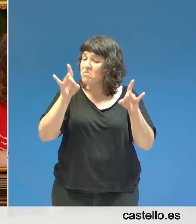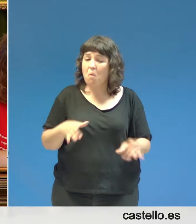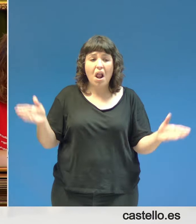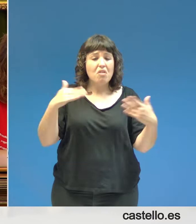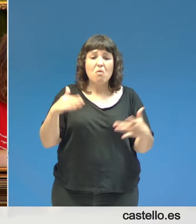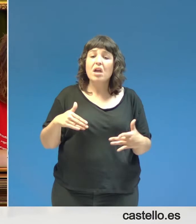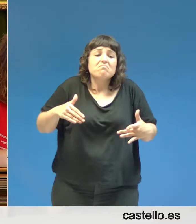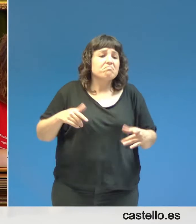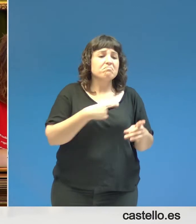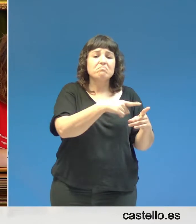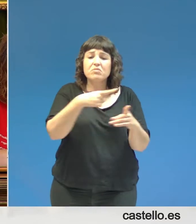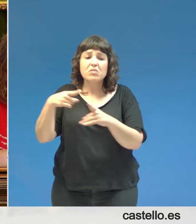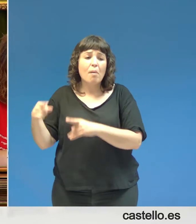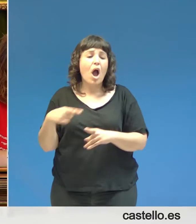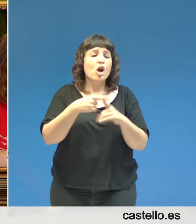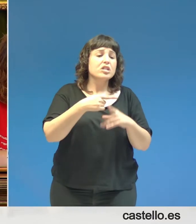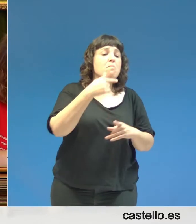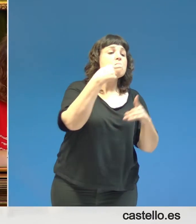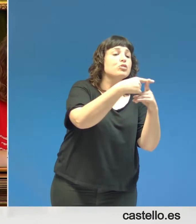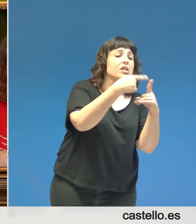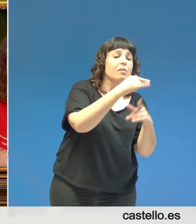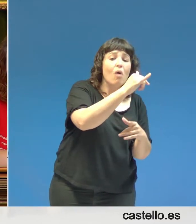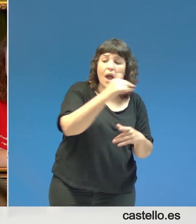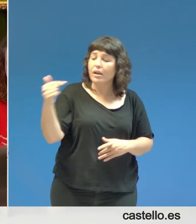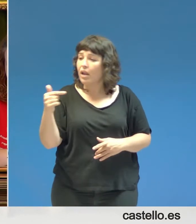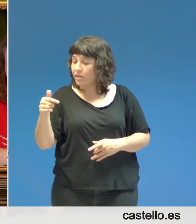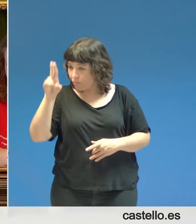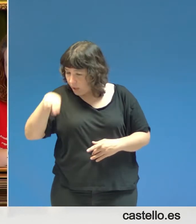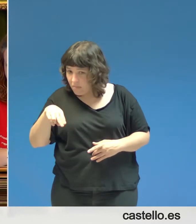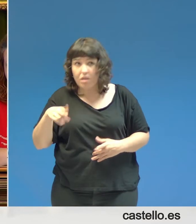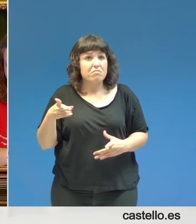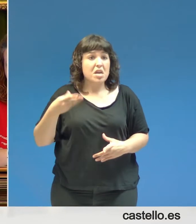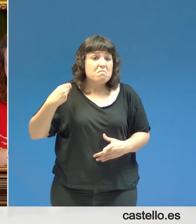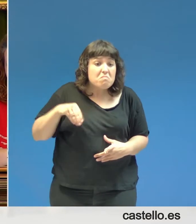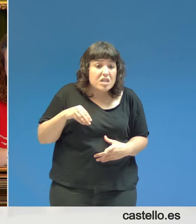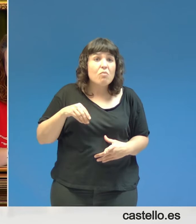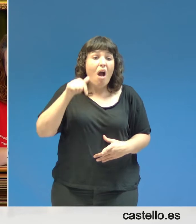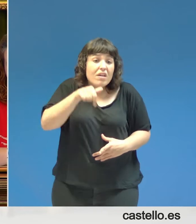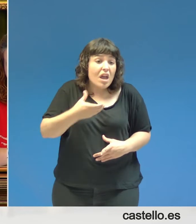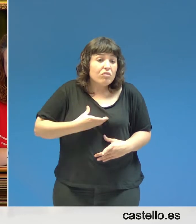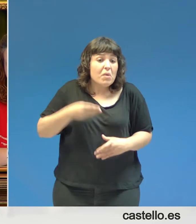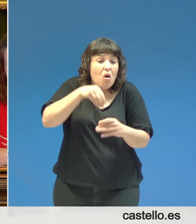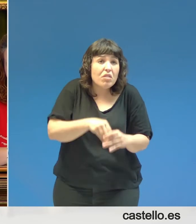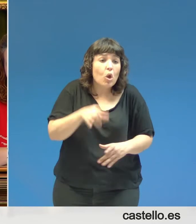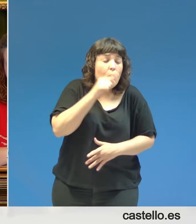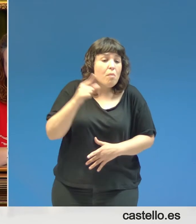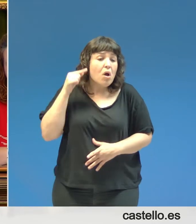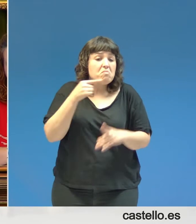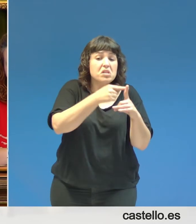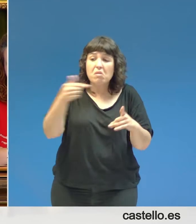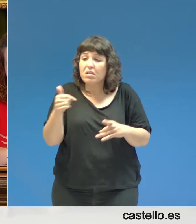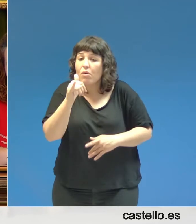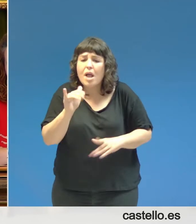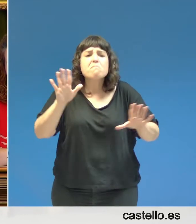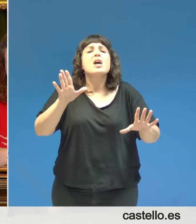sus defectos. Como virtudes y defectos tenemos los hombres y las mujeres que formamos esta corporación. Pero desde luego, y que nadie tenga